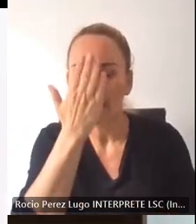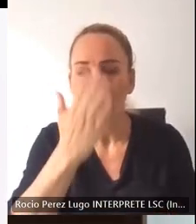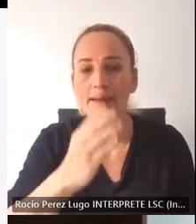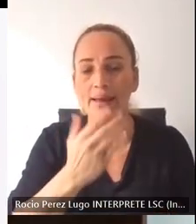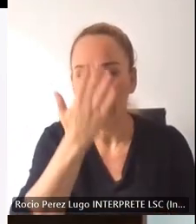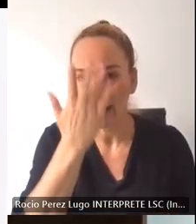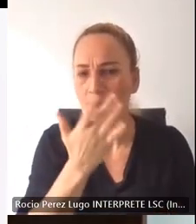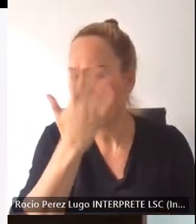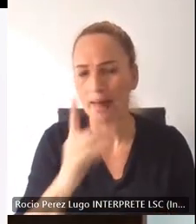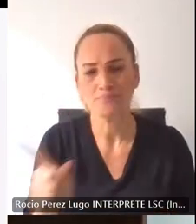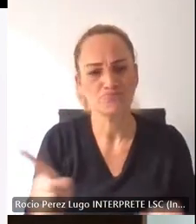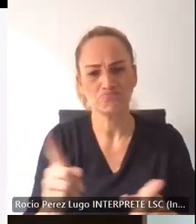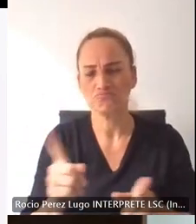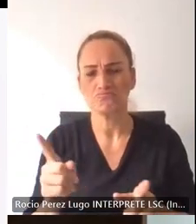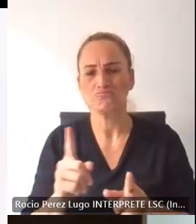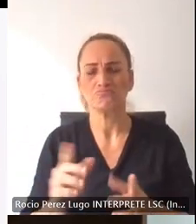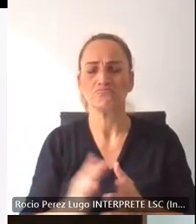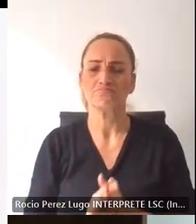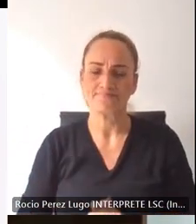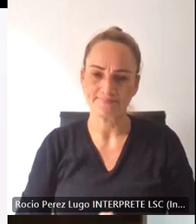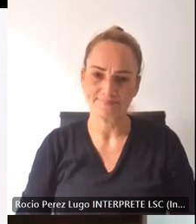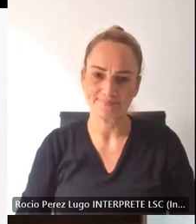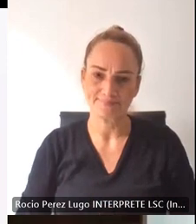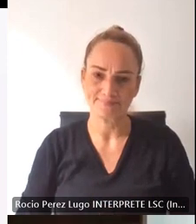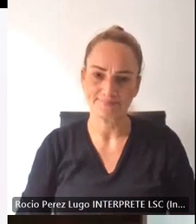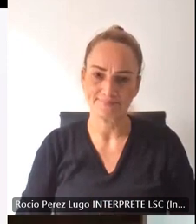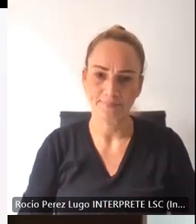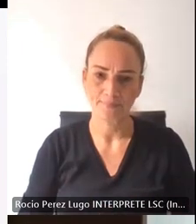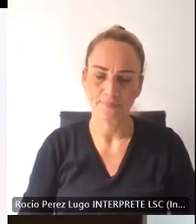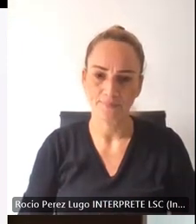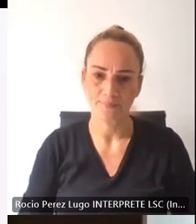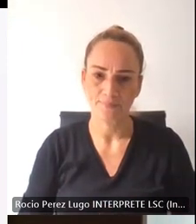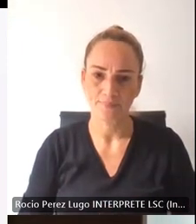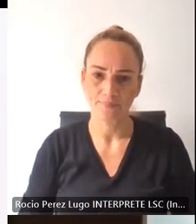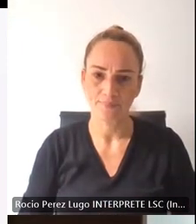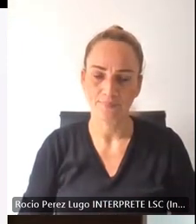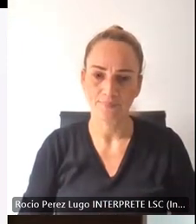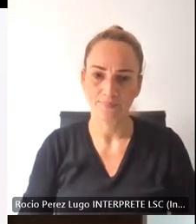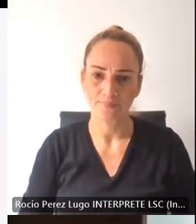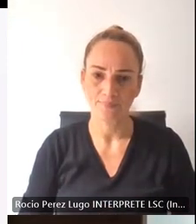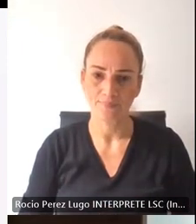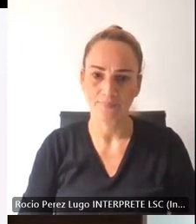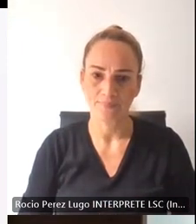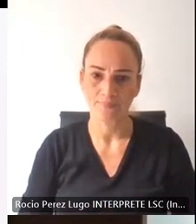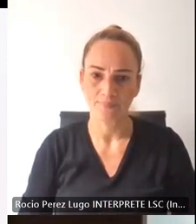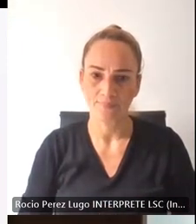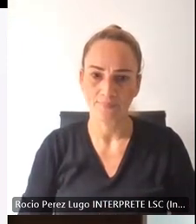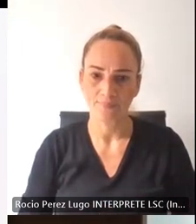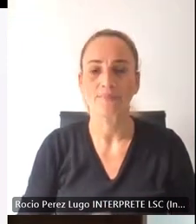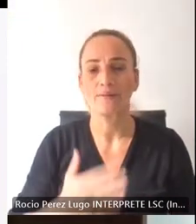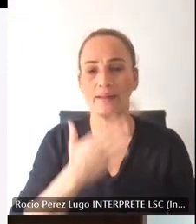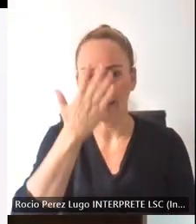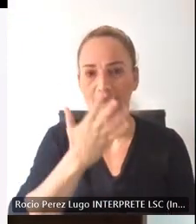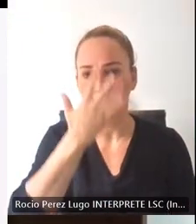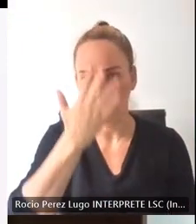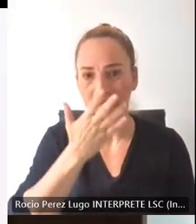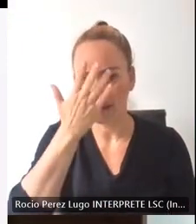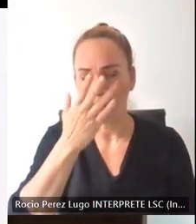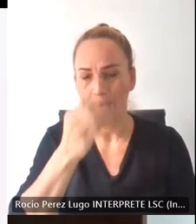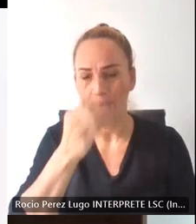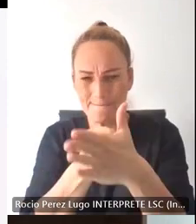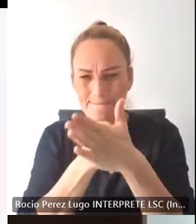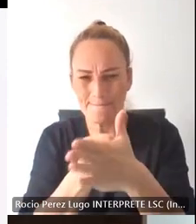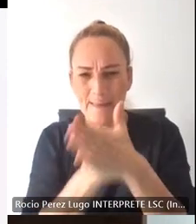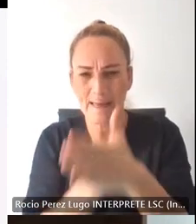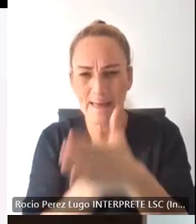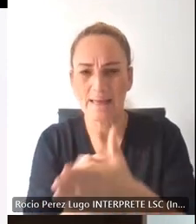ese elemento adicional de nitrógeno para darle presión interna. El propio gas carbónico es autoexpelente, el propio gas carbónico da esa presión